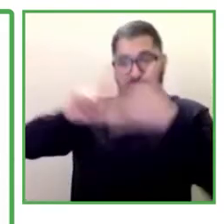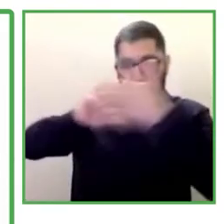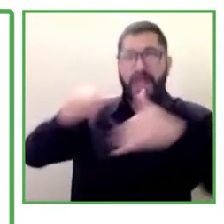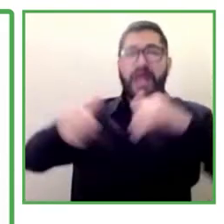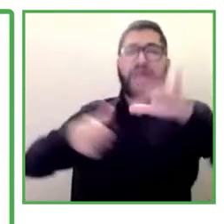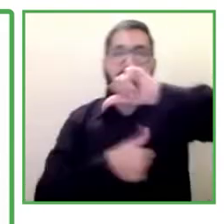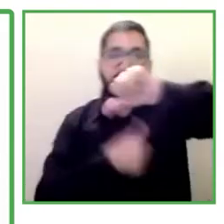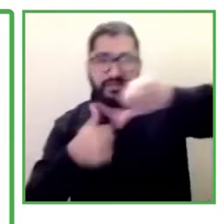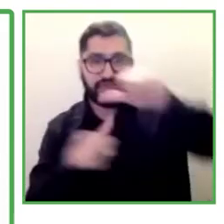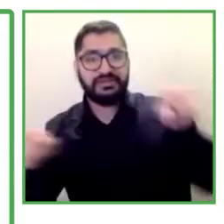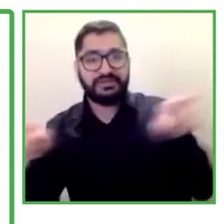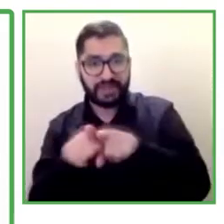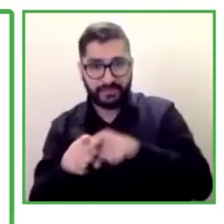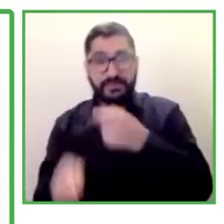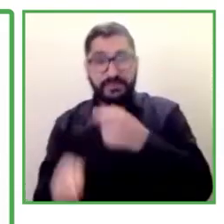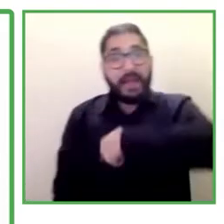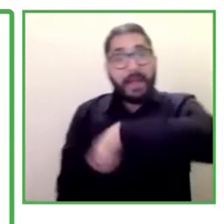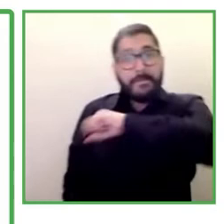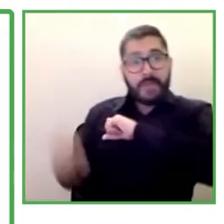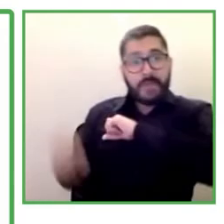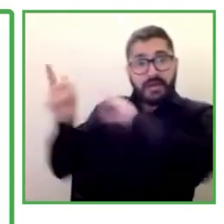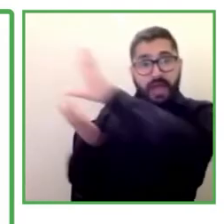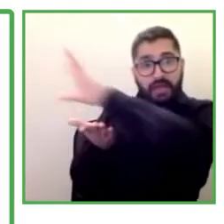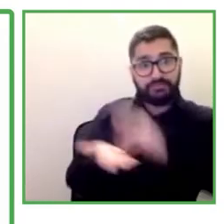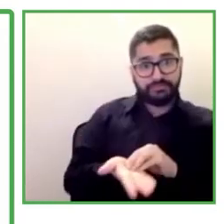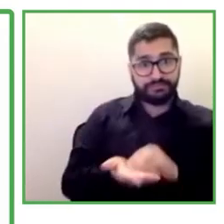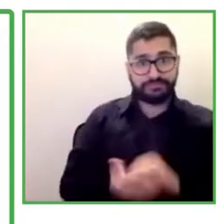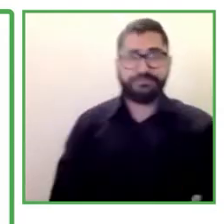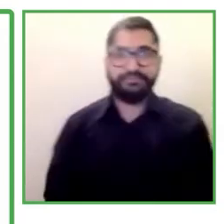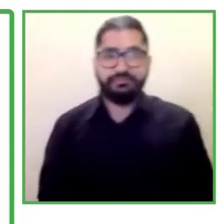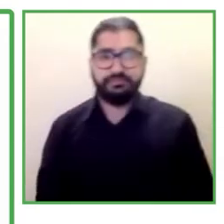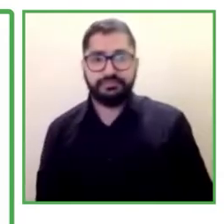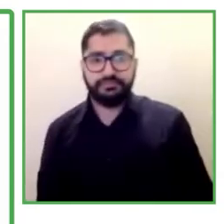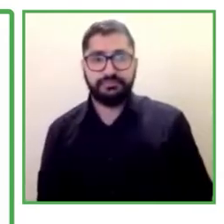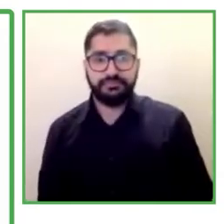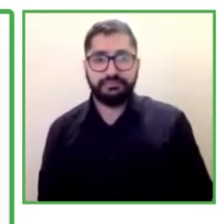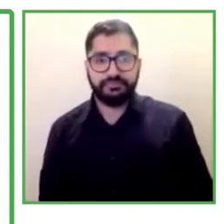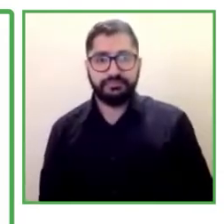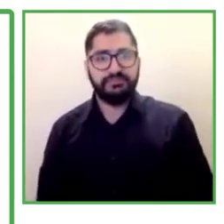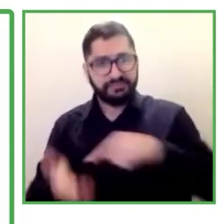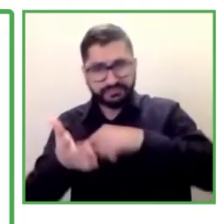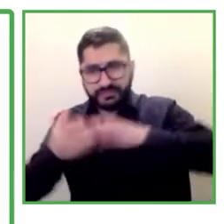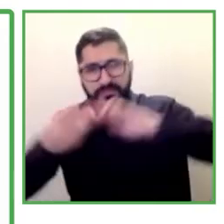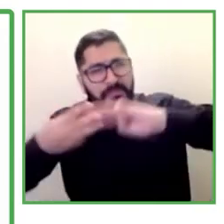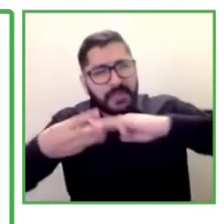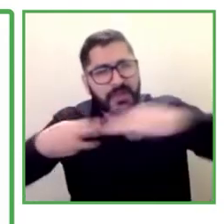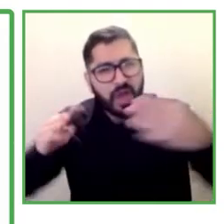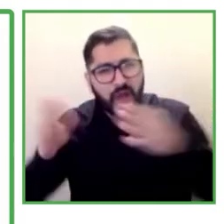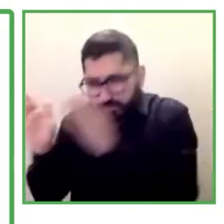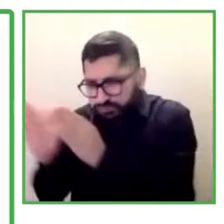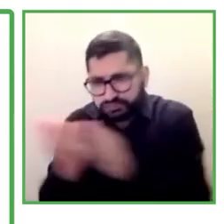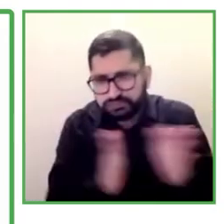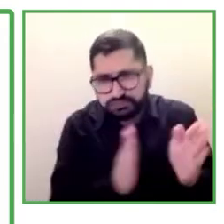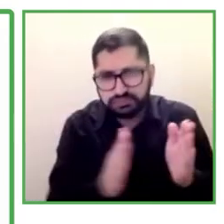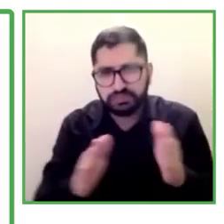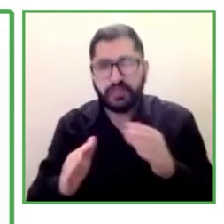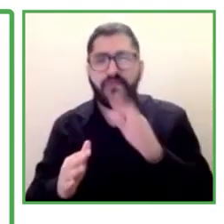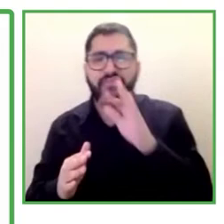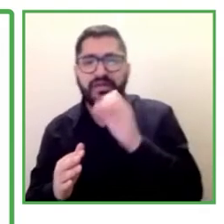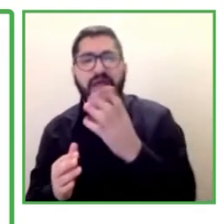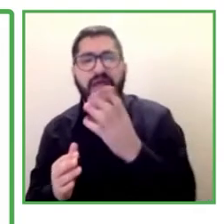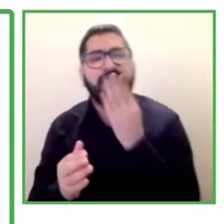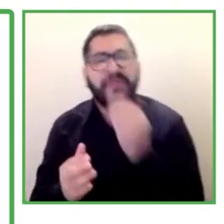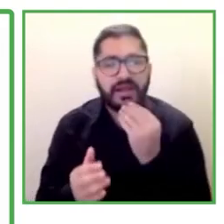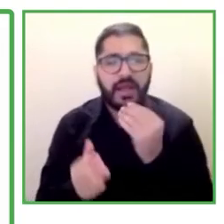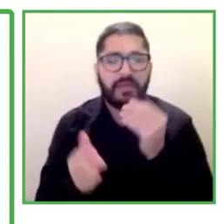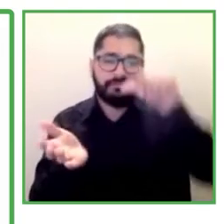Raviv de Israel, que están cambiando estereotipos y normas culturales y demostrando el valor de la inserción laboral de